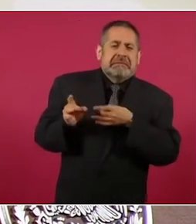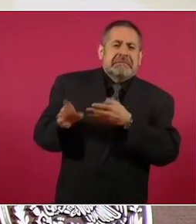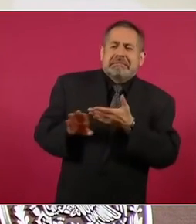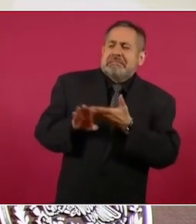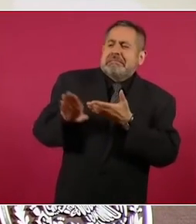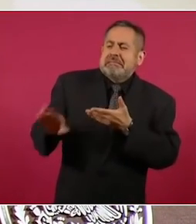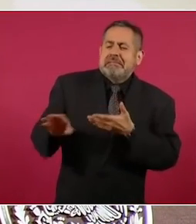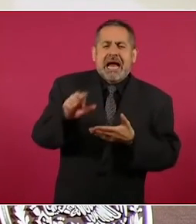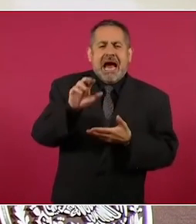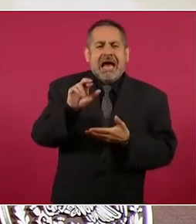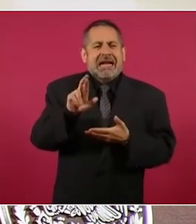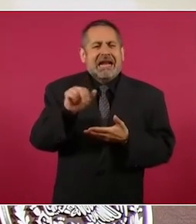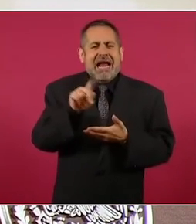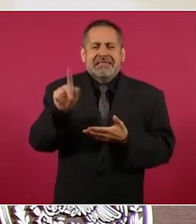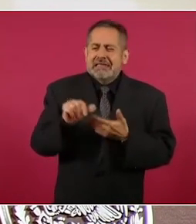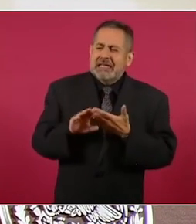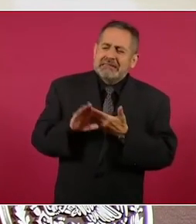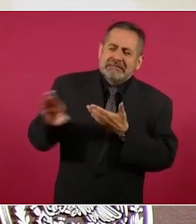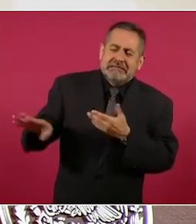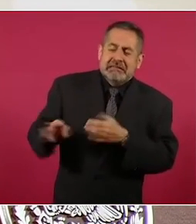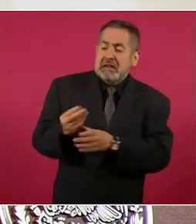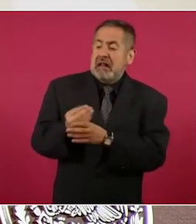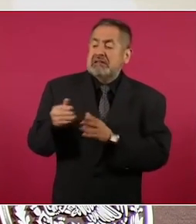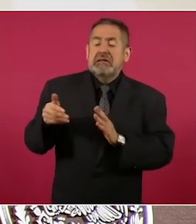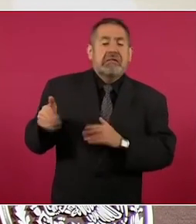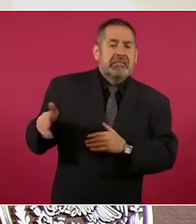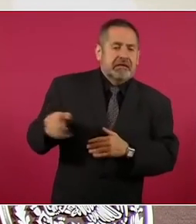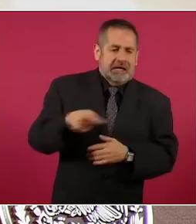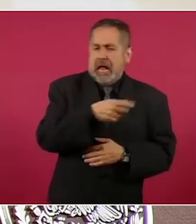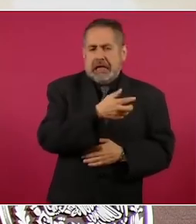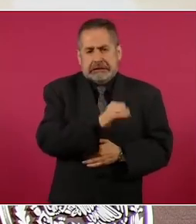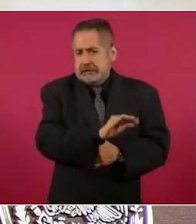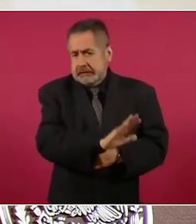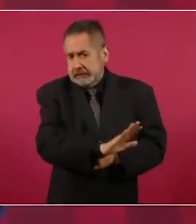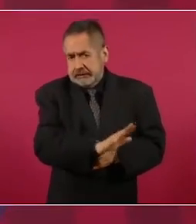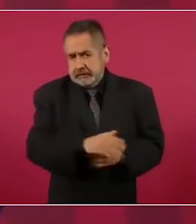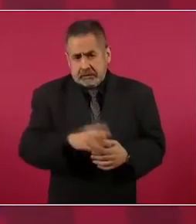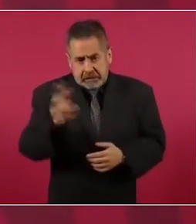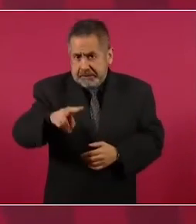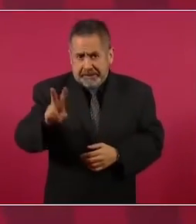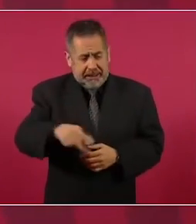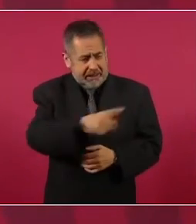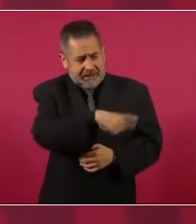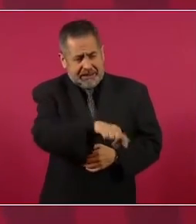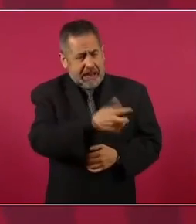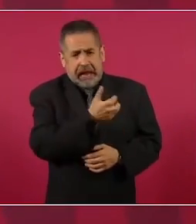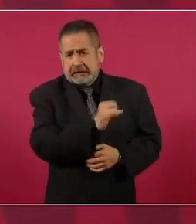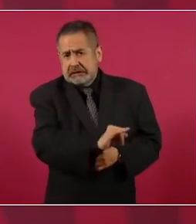Porque es la verdad.